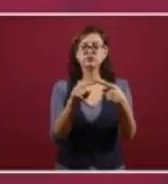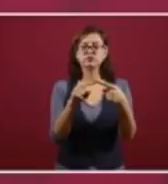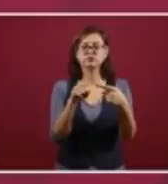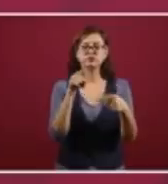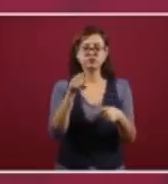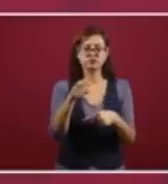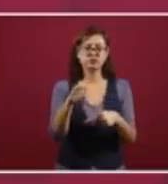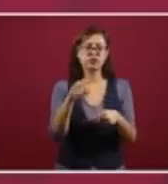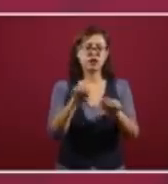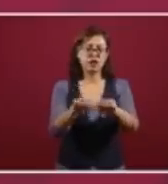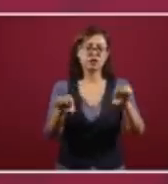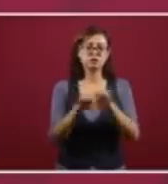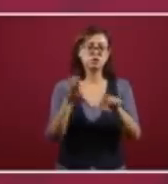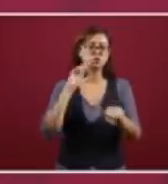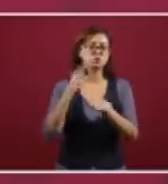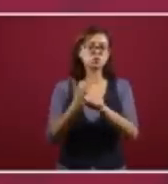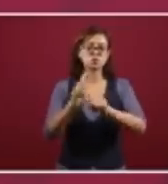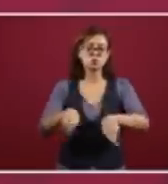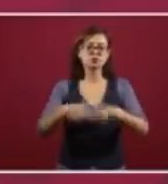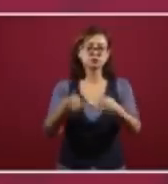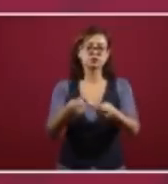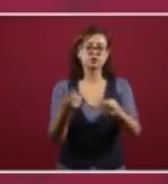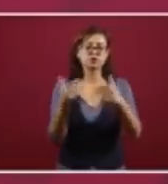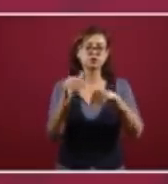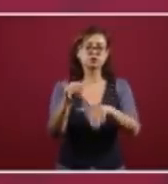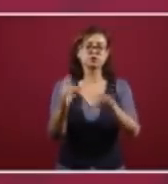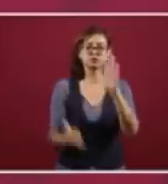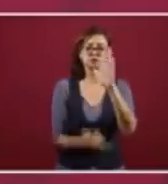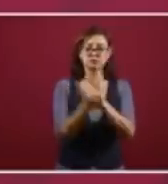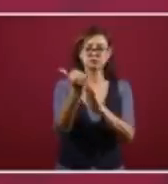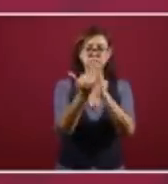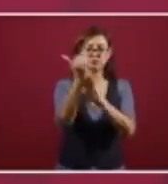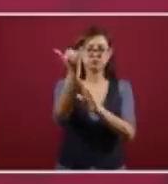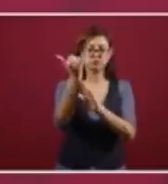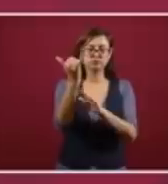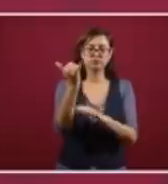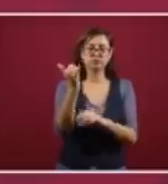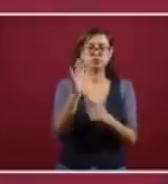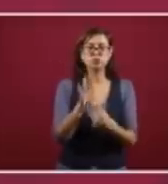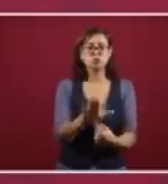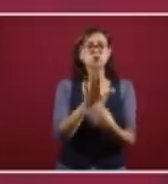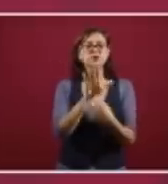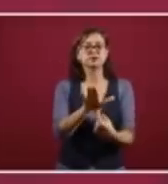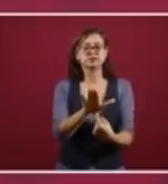encargado de la reconstrucción es una muestra